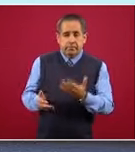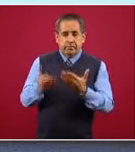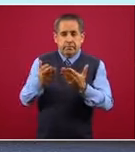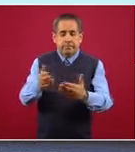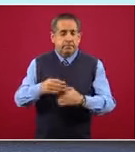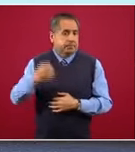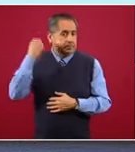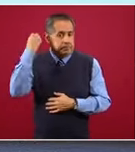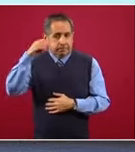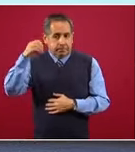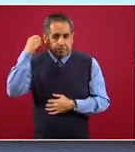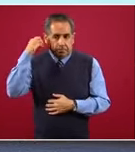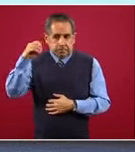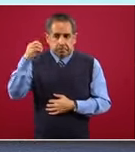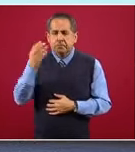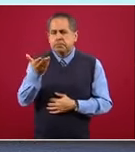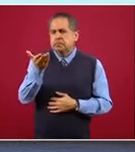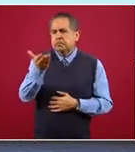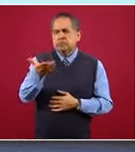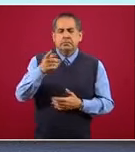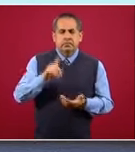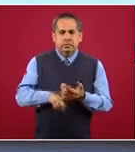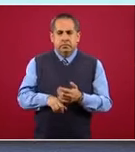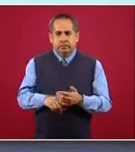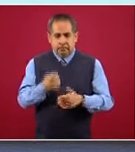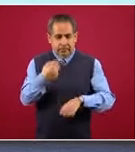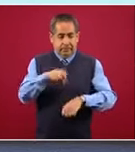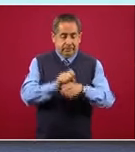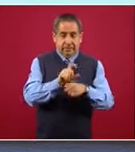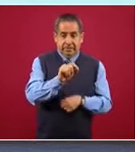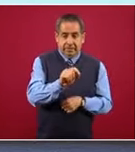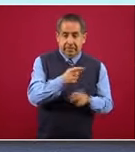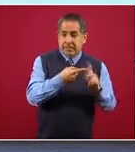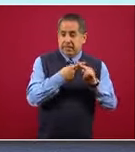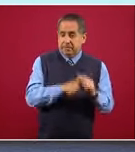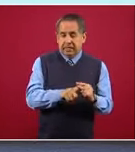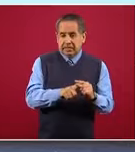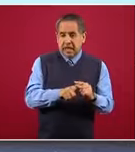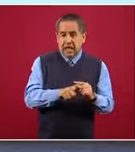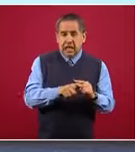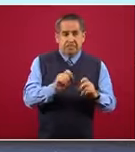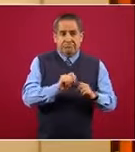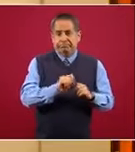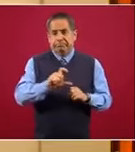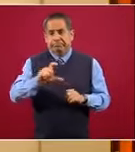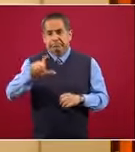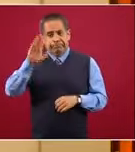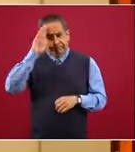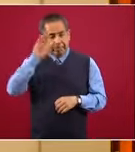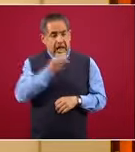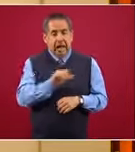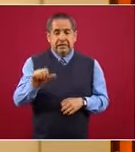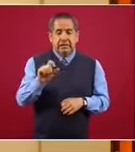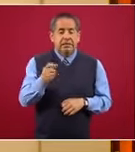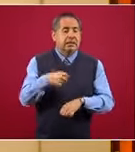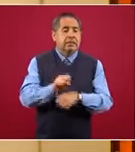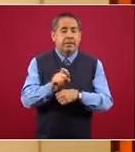estado, Oaxaca. Veamos aquí, a partir de la semana 20 inicia un ascenso importante hasta la semana